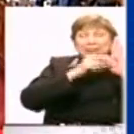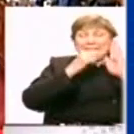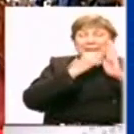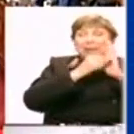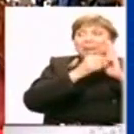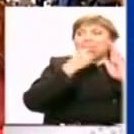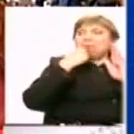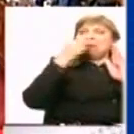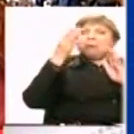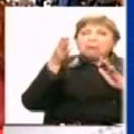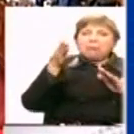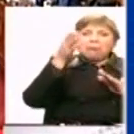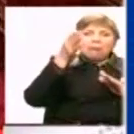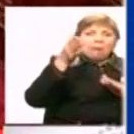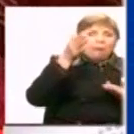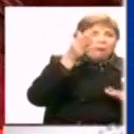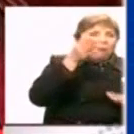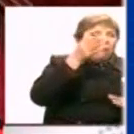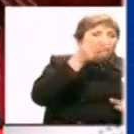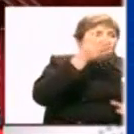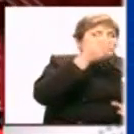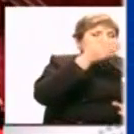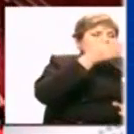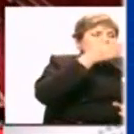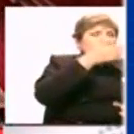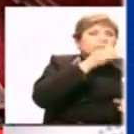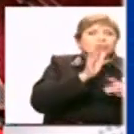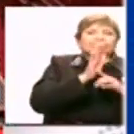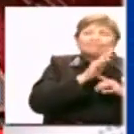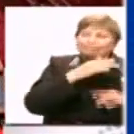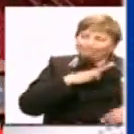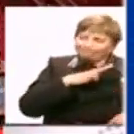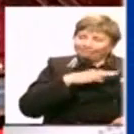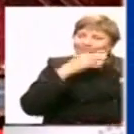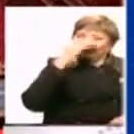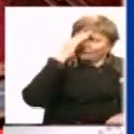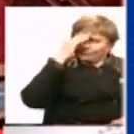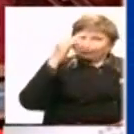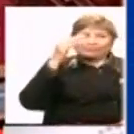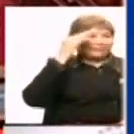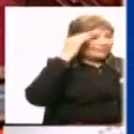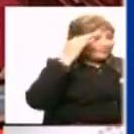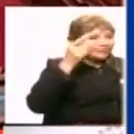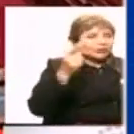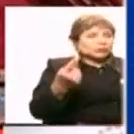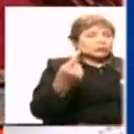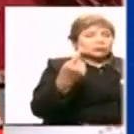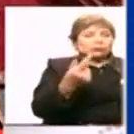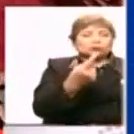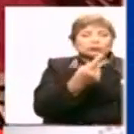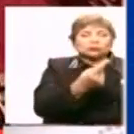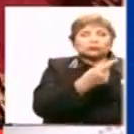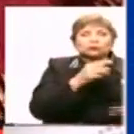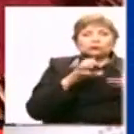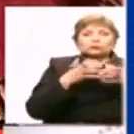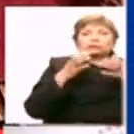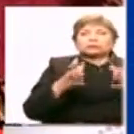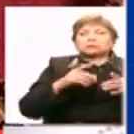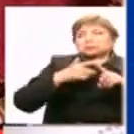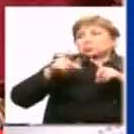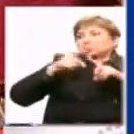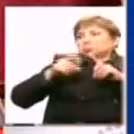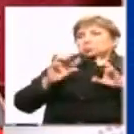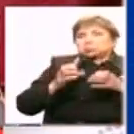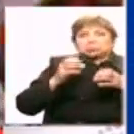esa es su opinión, se respeta, pero no es una decisión partidaria. Tiene el derecho de opinar, yo soy respetuoso a su opinión,